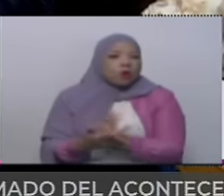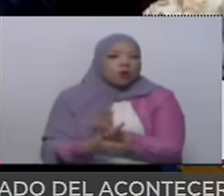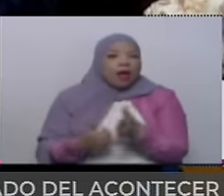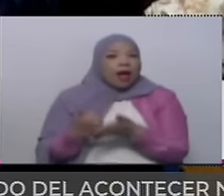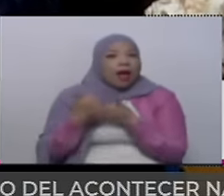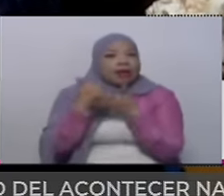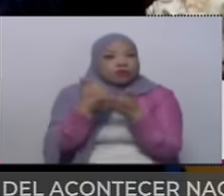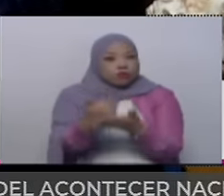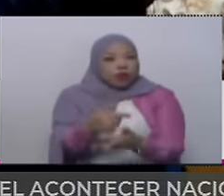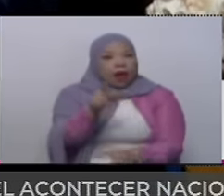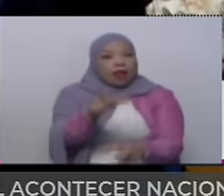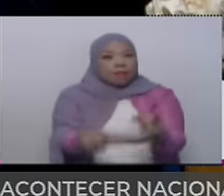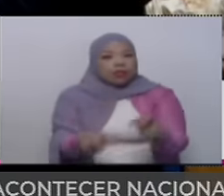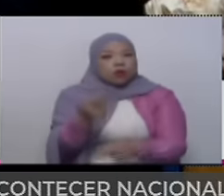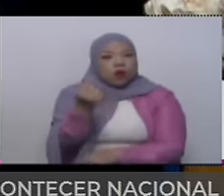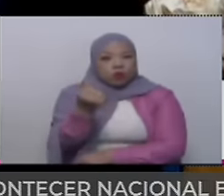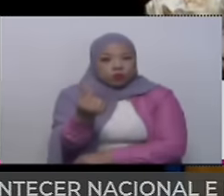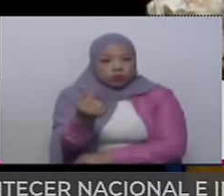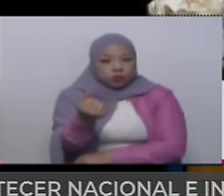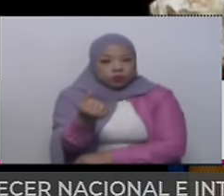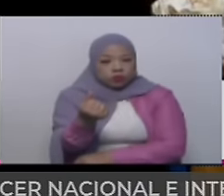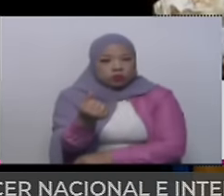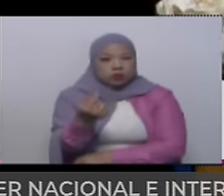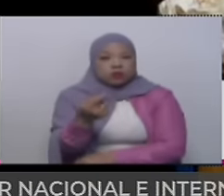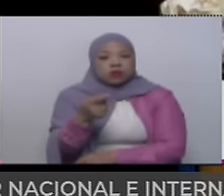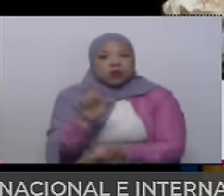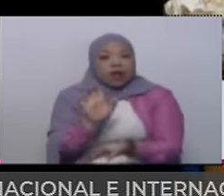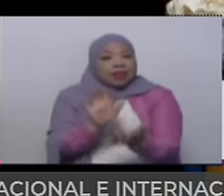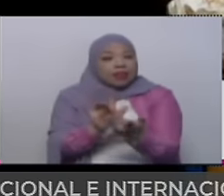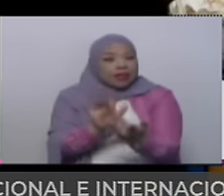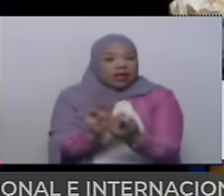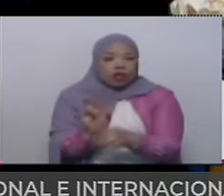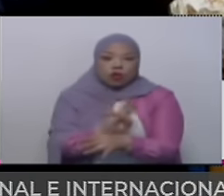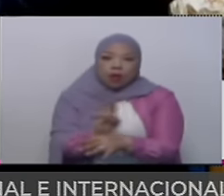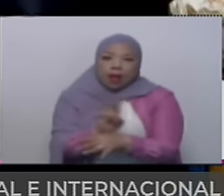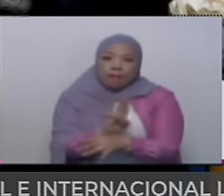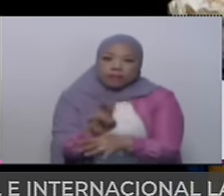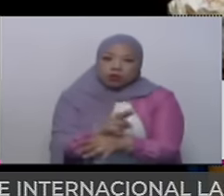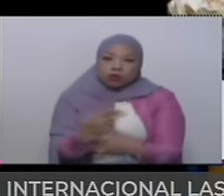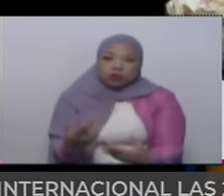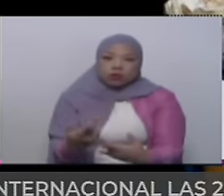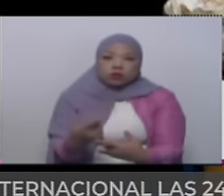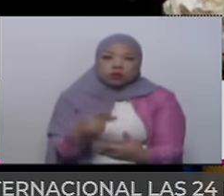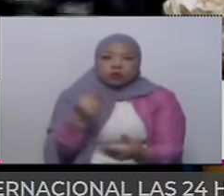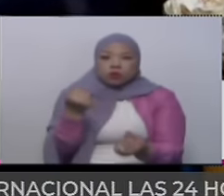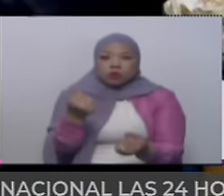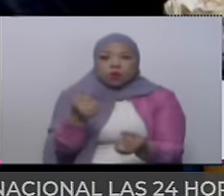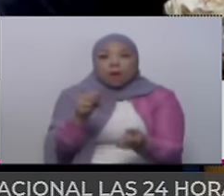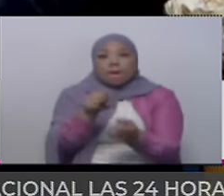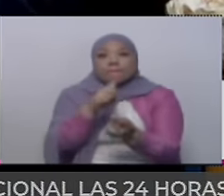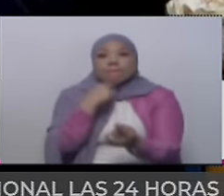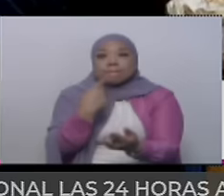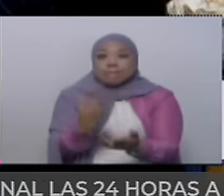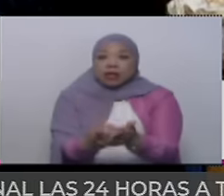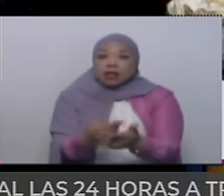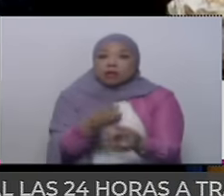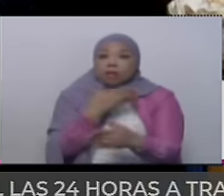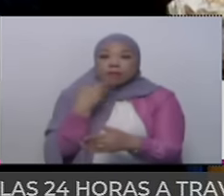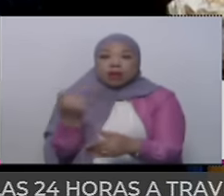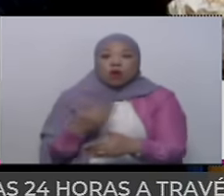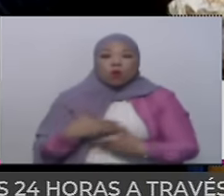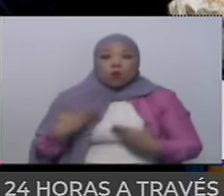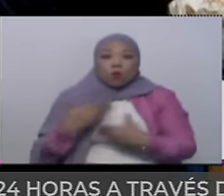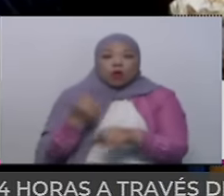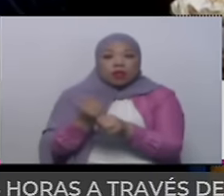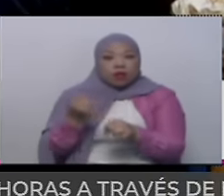ayudar con que la distribución llegue directo, ¿verdad? Directo, mi señor presidente. Con que le llegue el crédito para mejorar sus condiciones allí